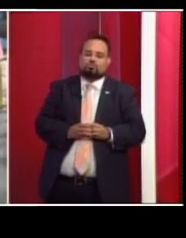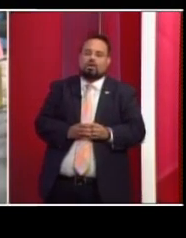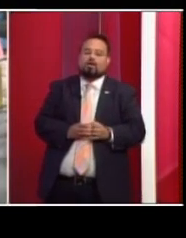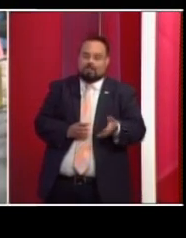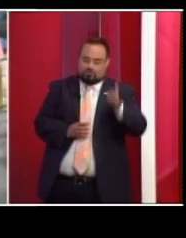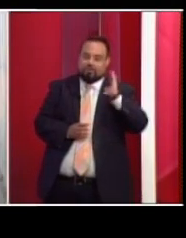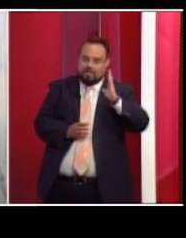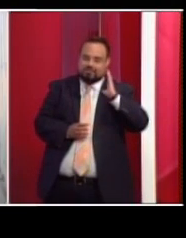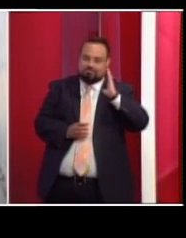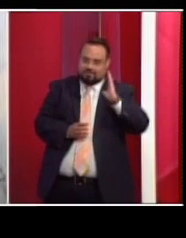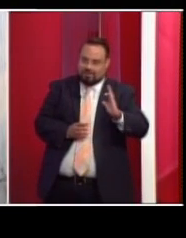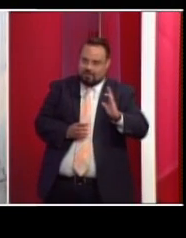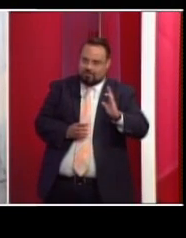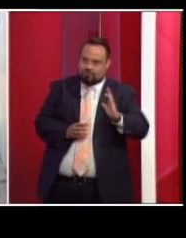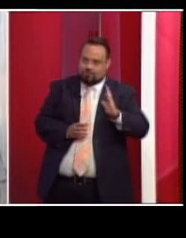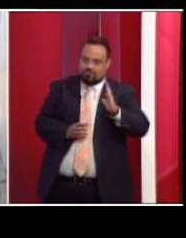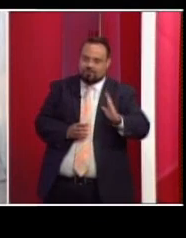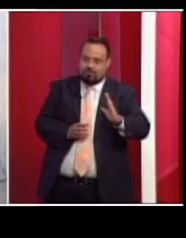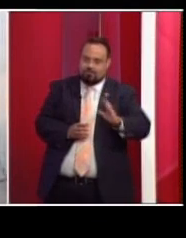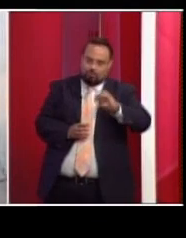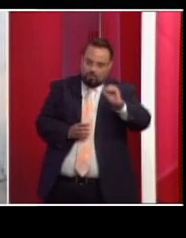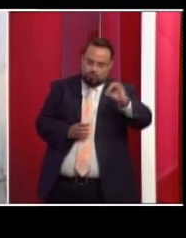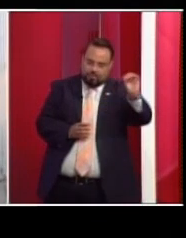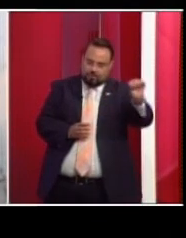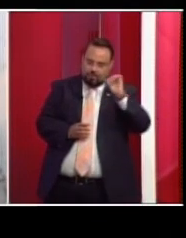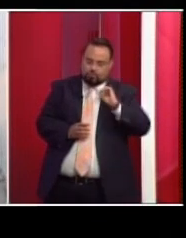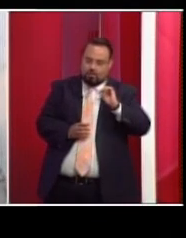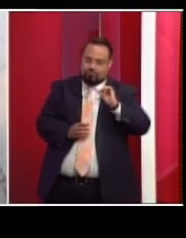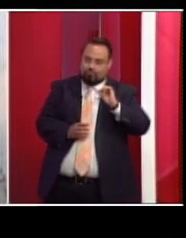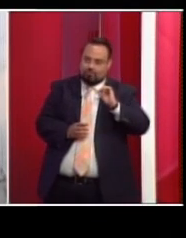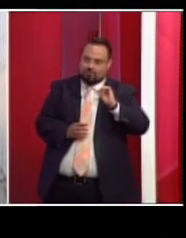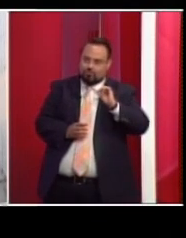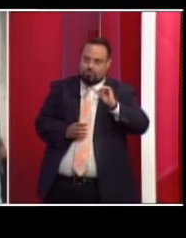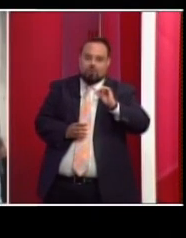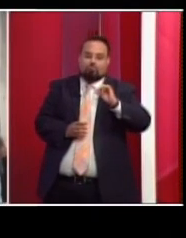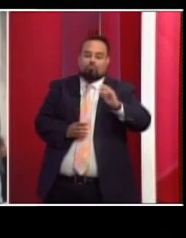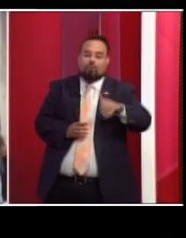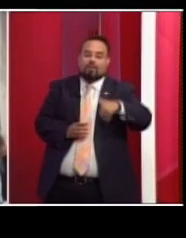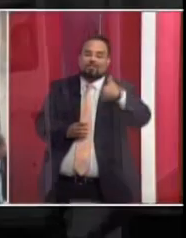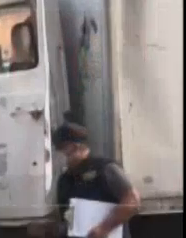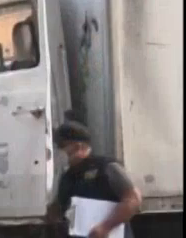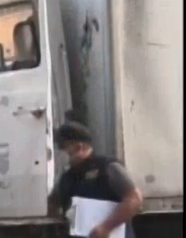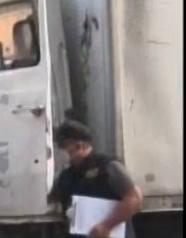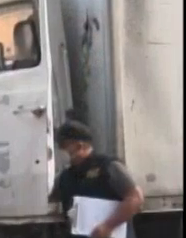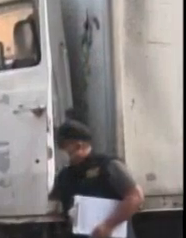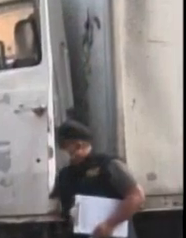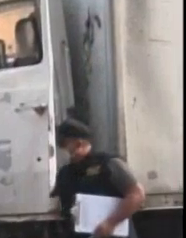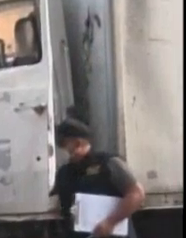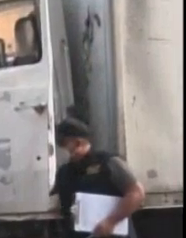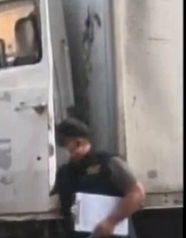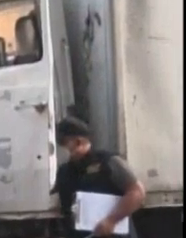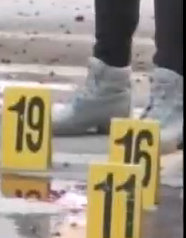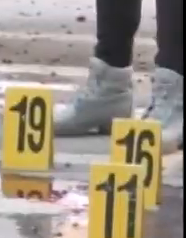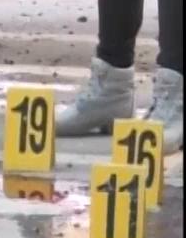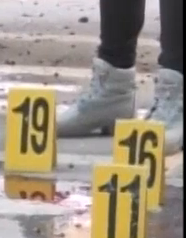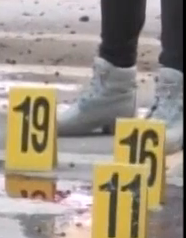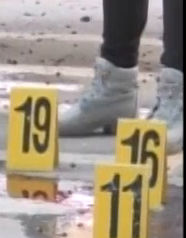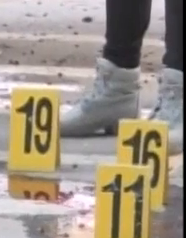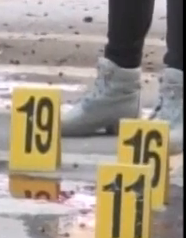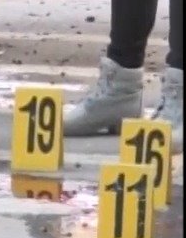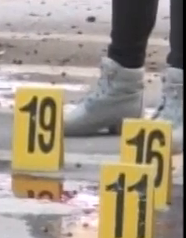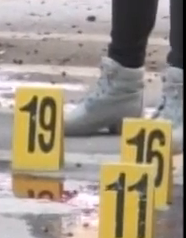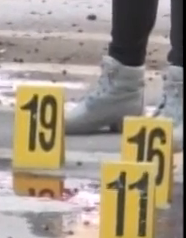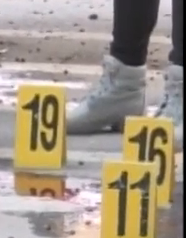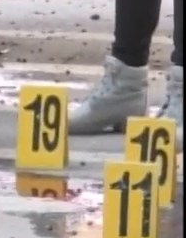de basura esto ya es más grave esto ya es más grave porque ellos pueden tener toda la información pueden desde adentro saber rutas